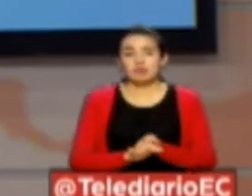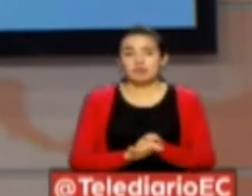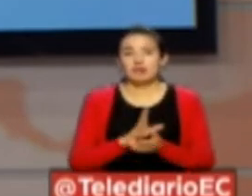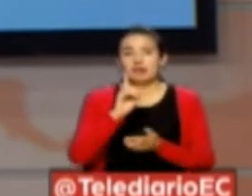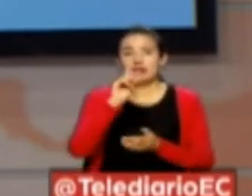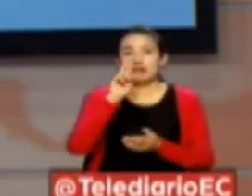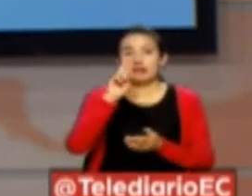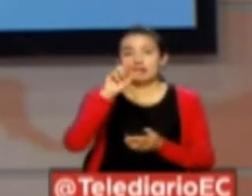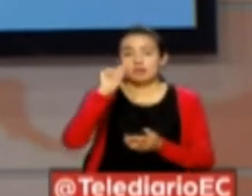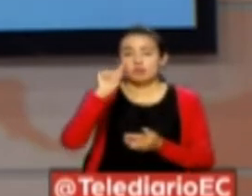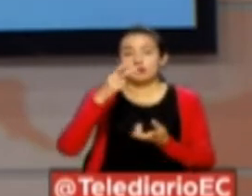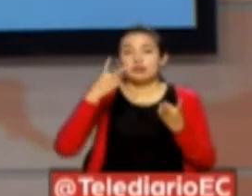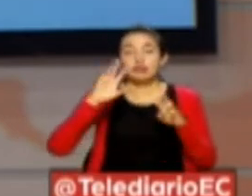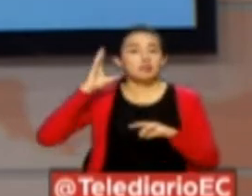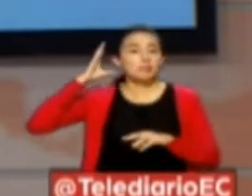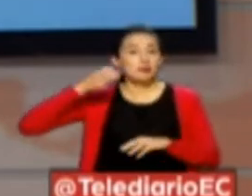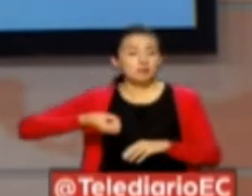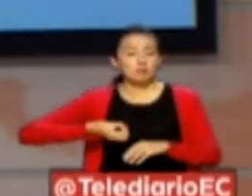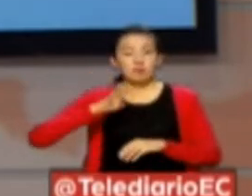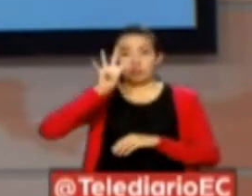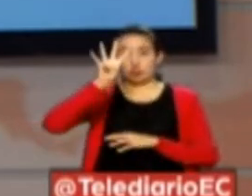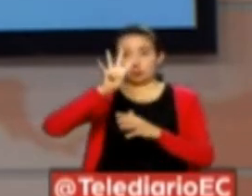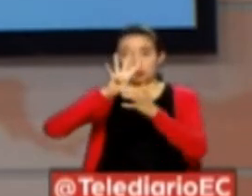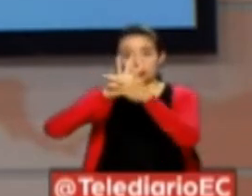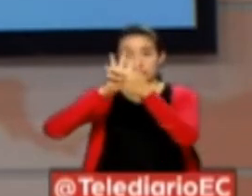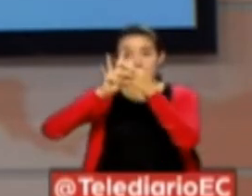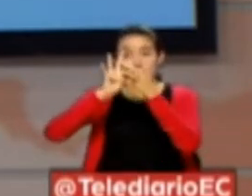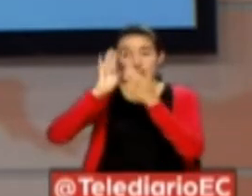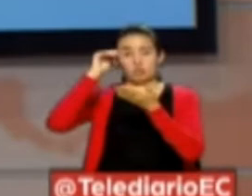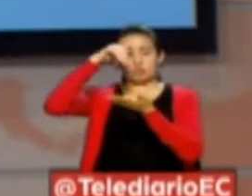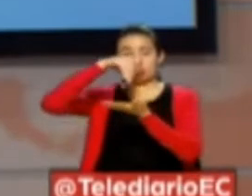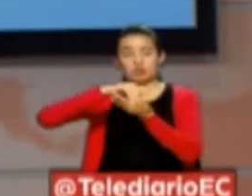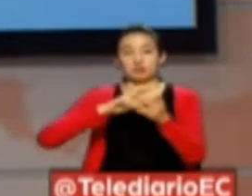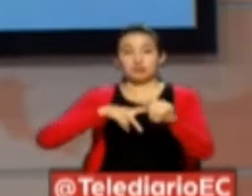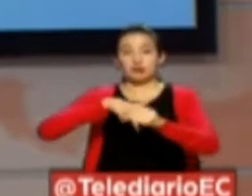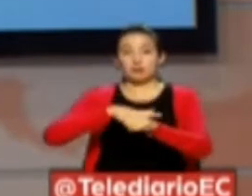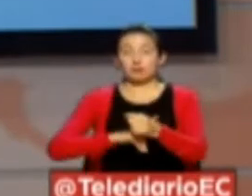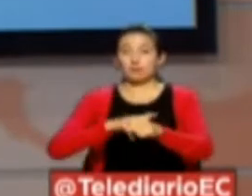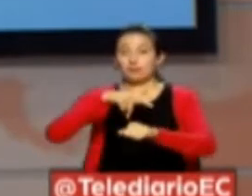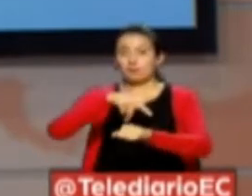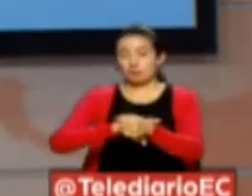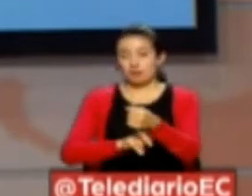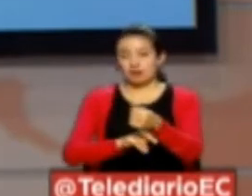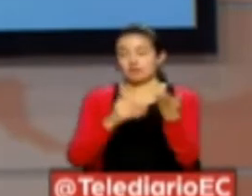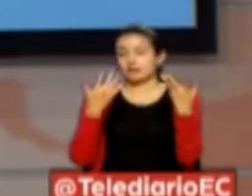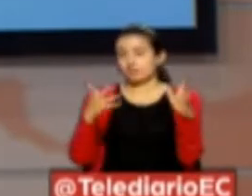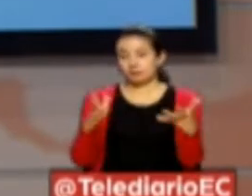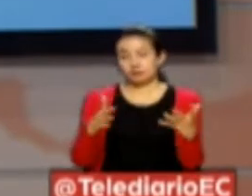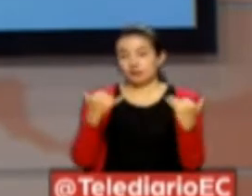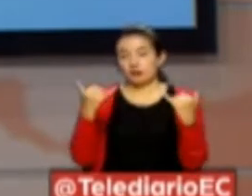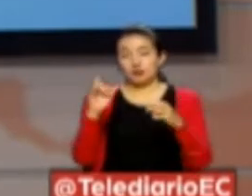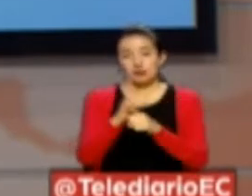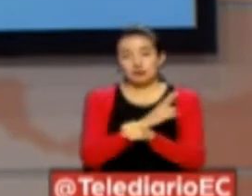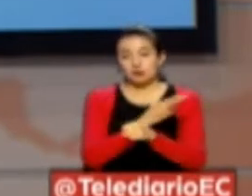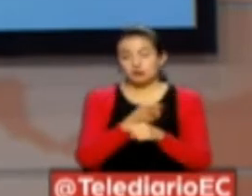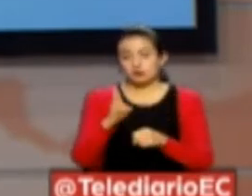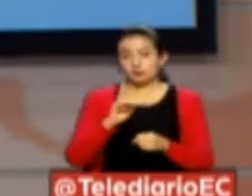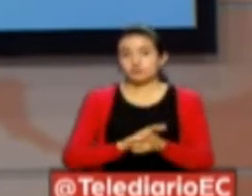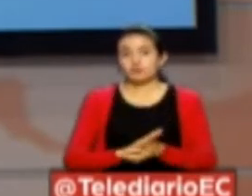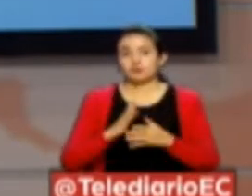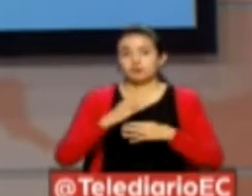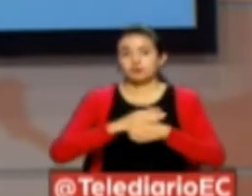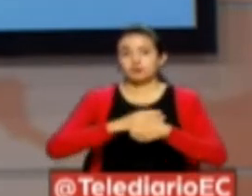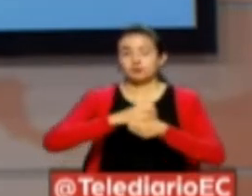se me escapa el de cuenca son esos cuatro rendimientos el de macas por el momento no tiene pues el uso que quisiéramos la